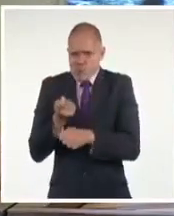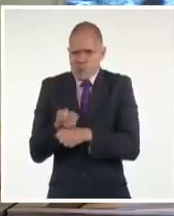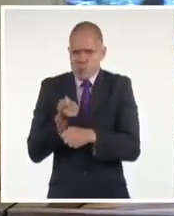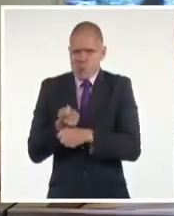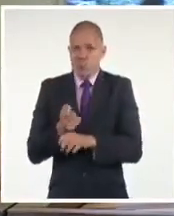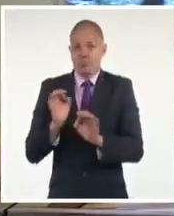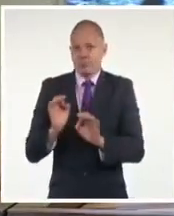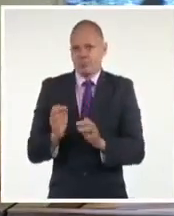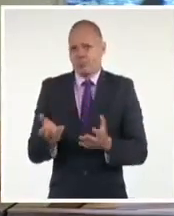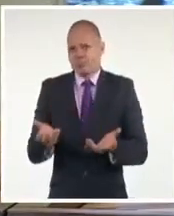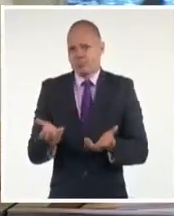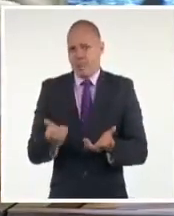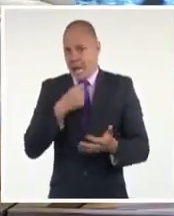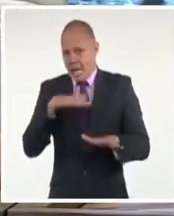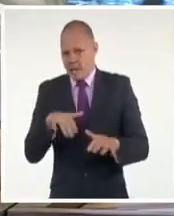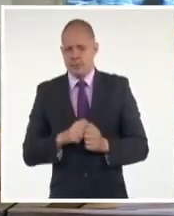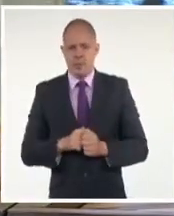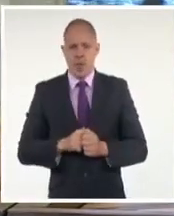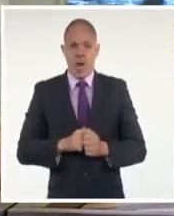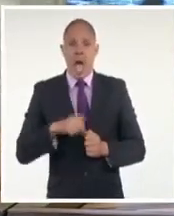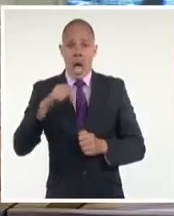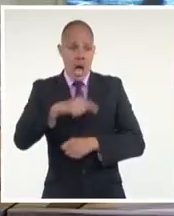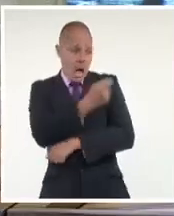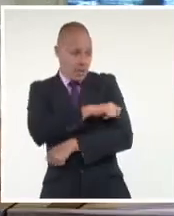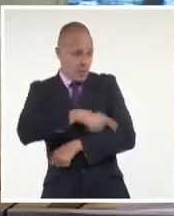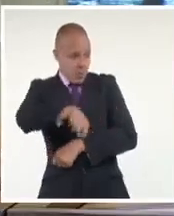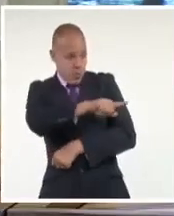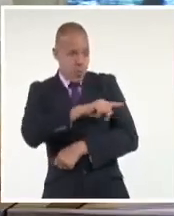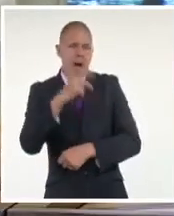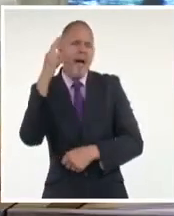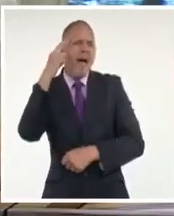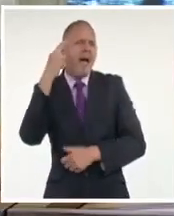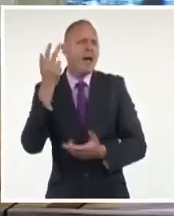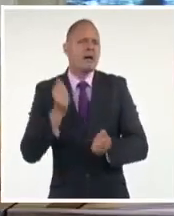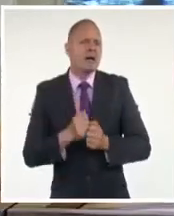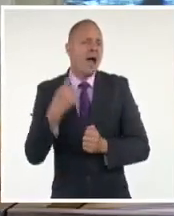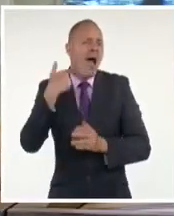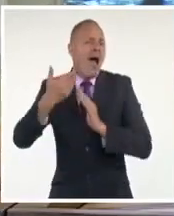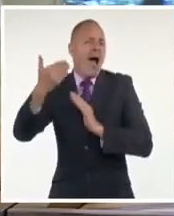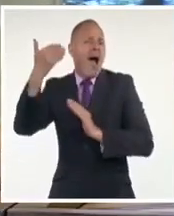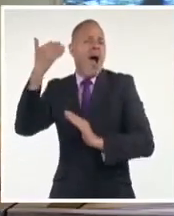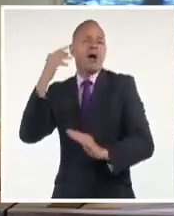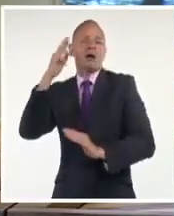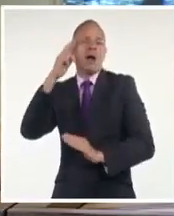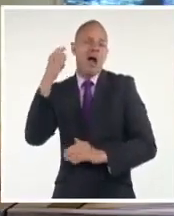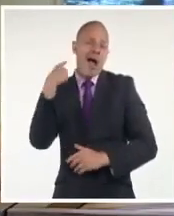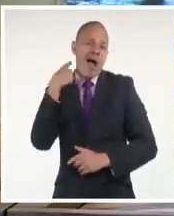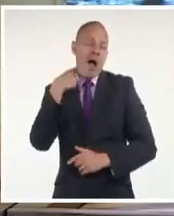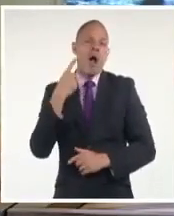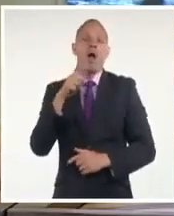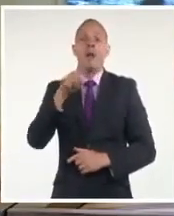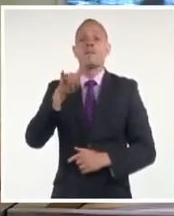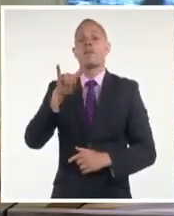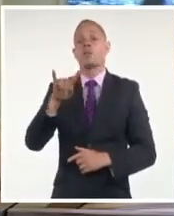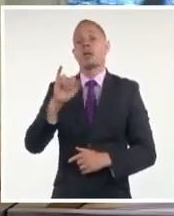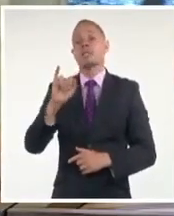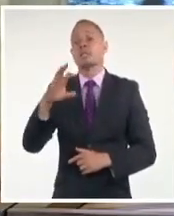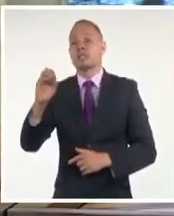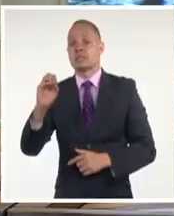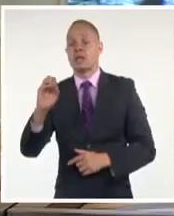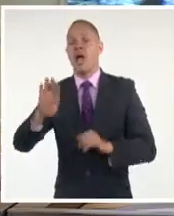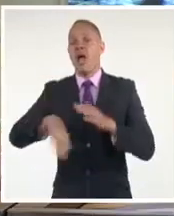Estados Unidos. Nuestro pueblo tiene que recordar siempre el memorando infame del 6 de abril del 60